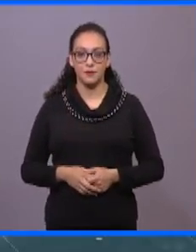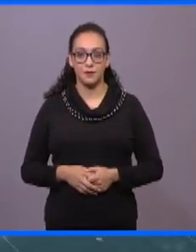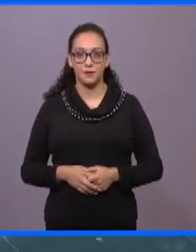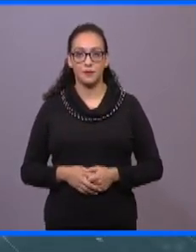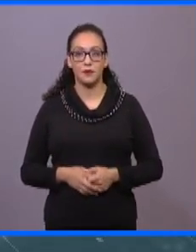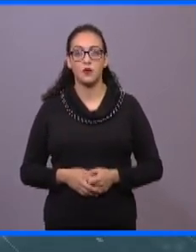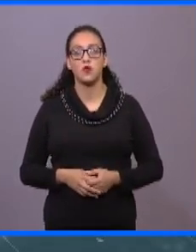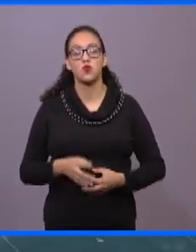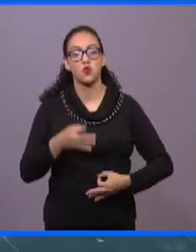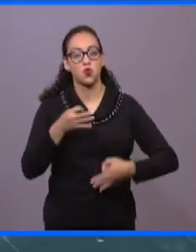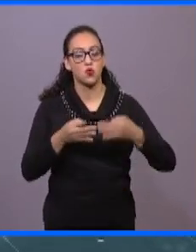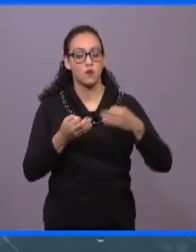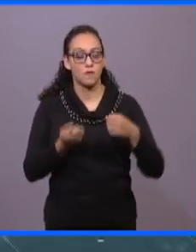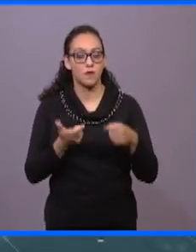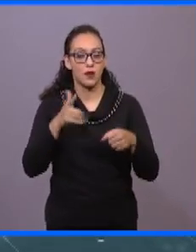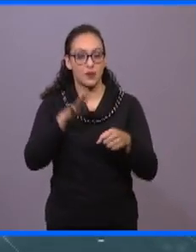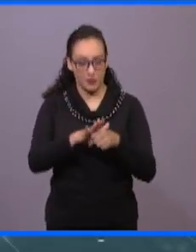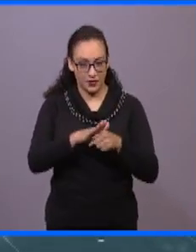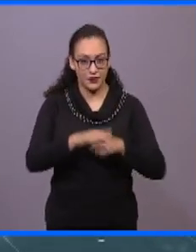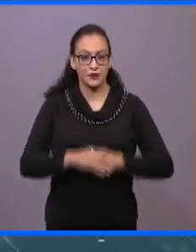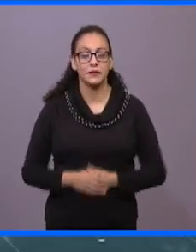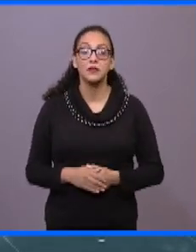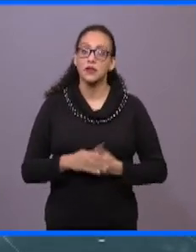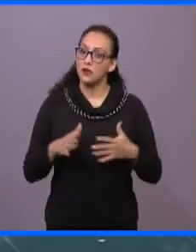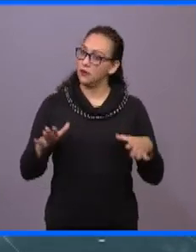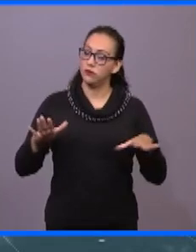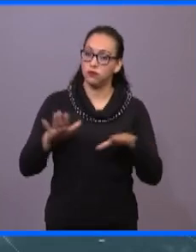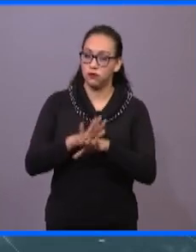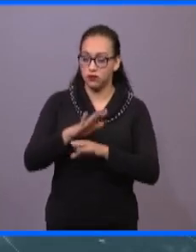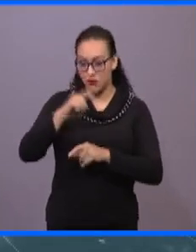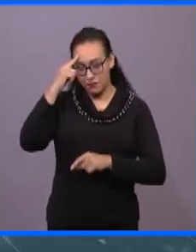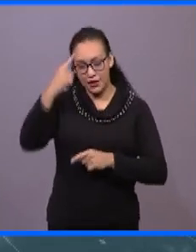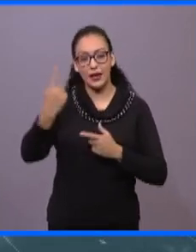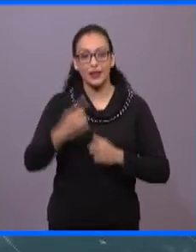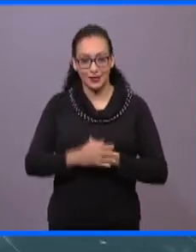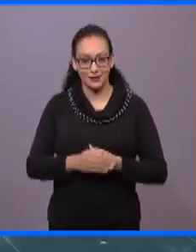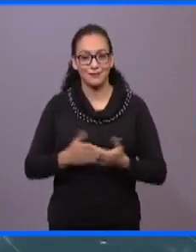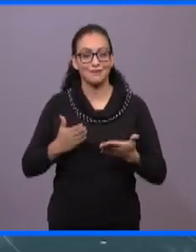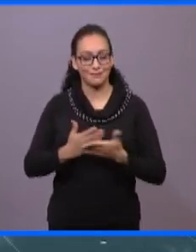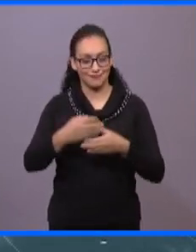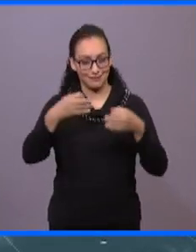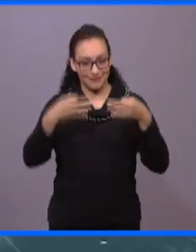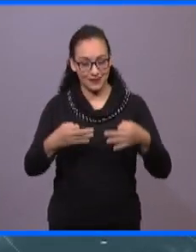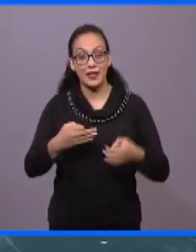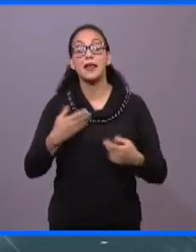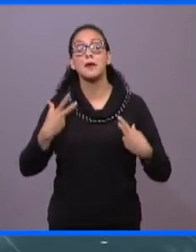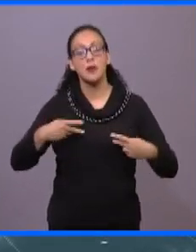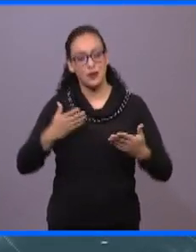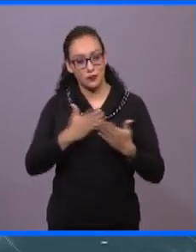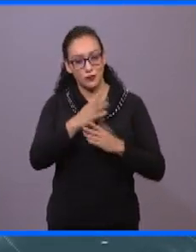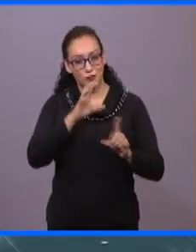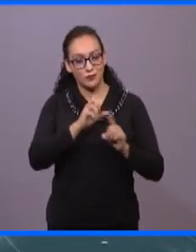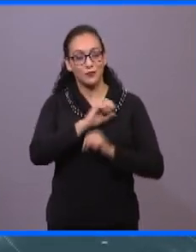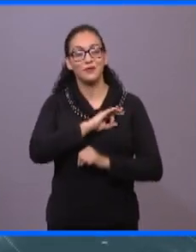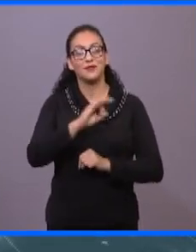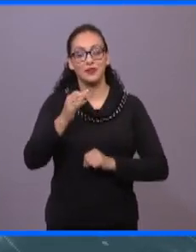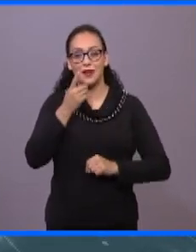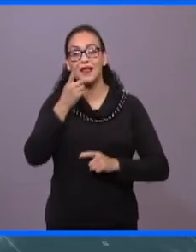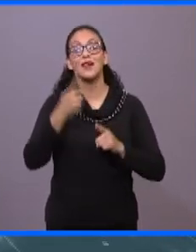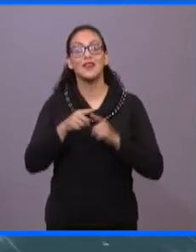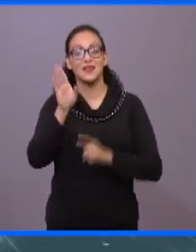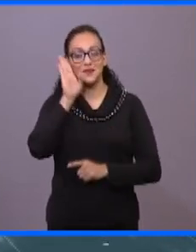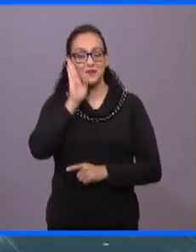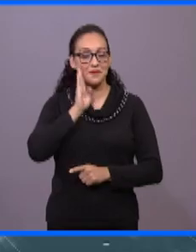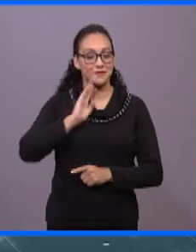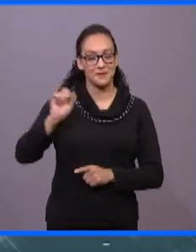La justicia administrativa se ha transformado para ser más efectiva y cercana a la gente, aseguró la ministra